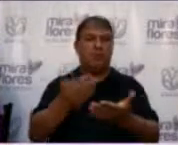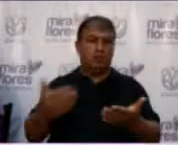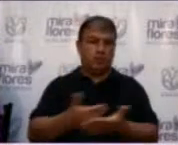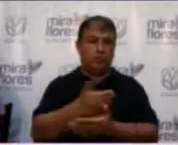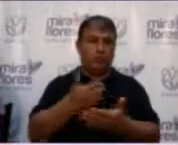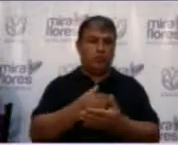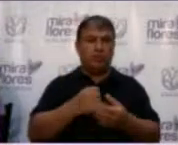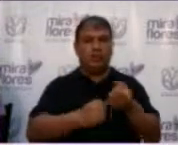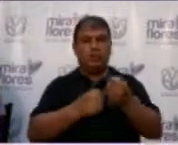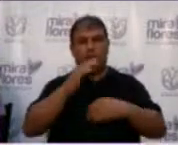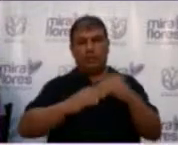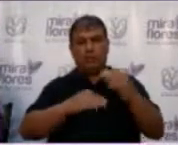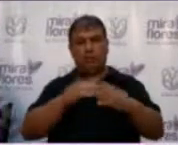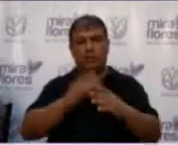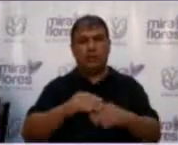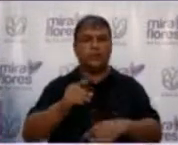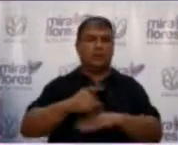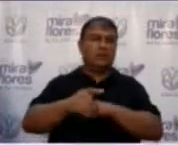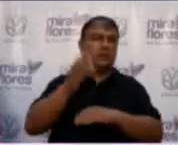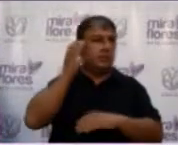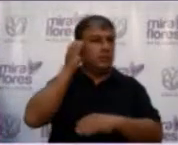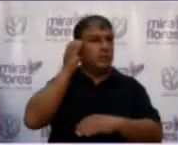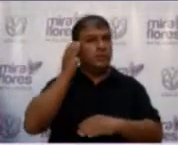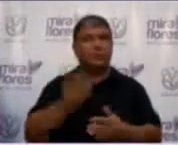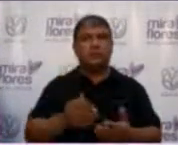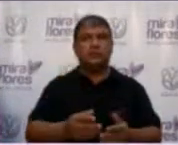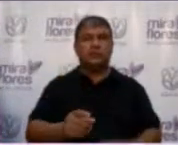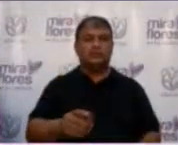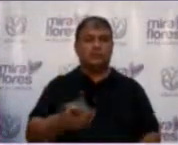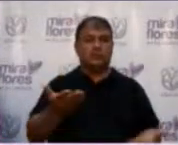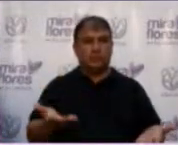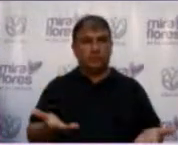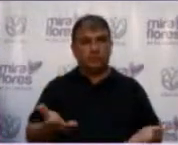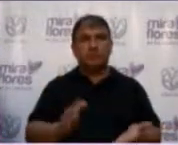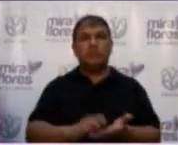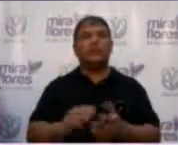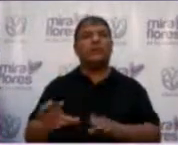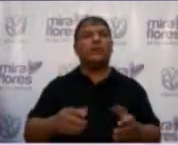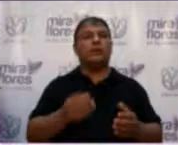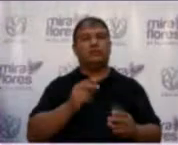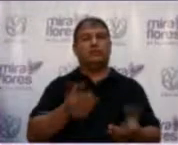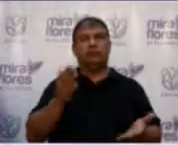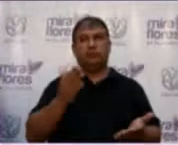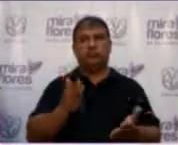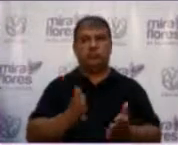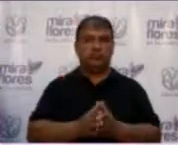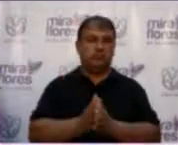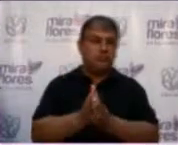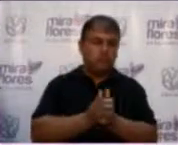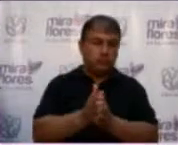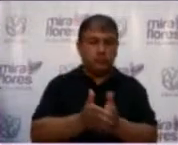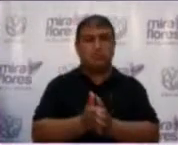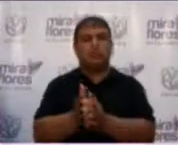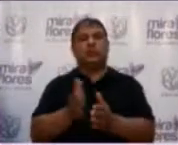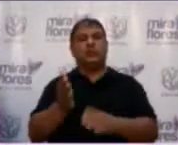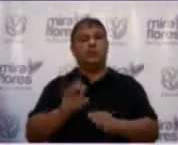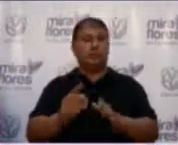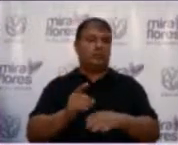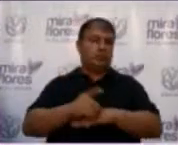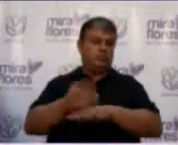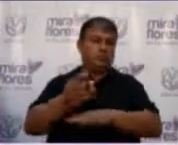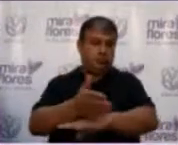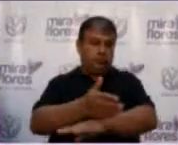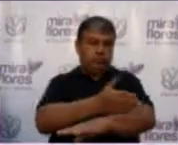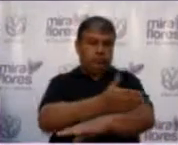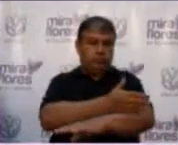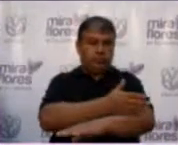obra tan importante para el distrito de Miraflores. En ese sentido, hago votos para que su distrito siga desarrollándose y